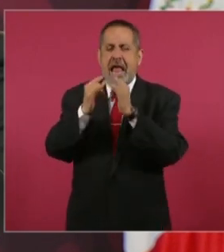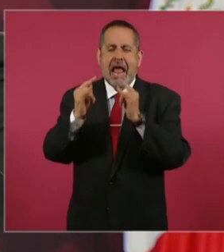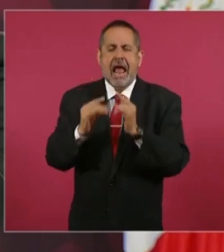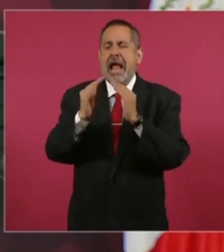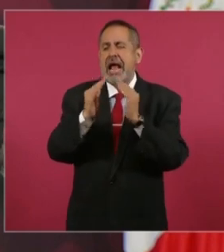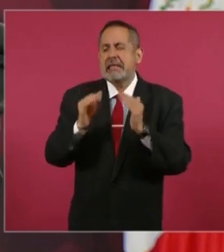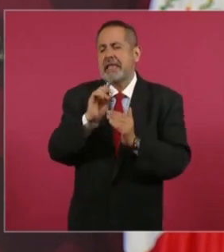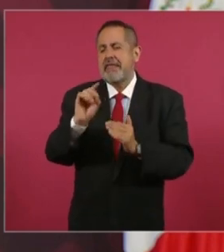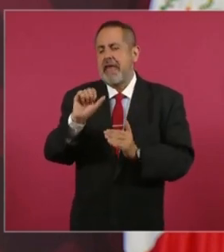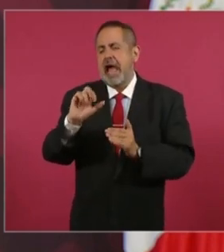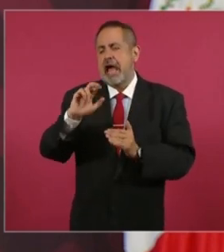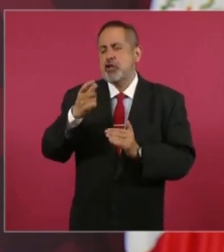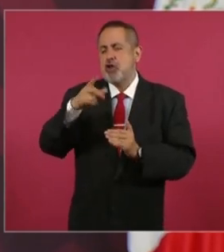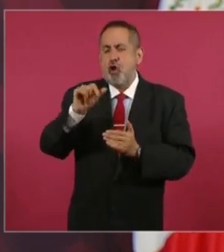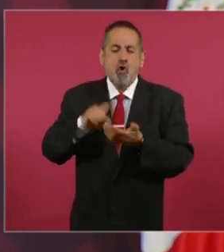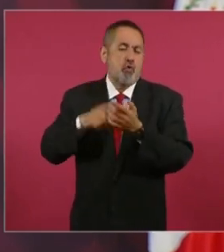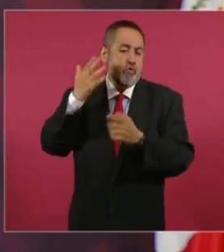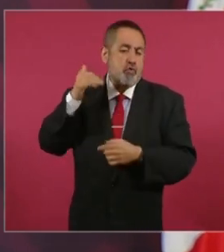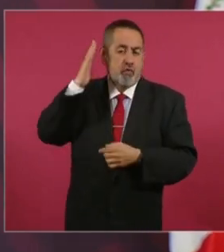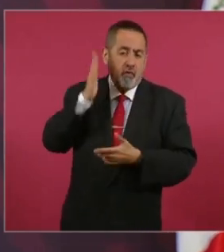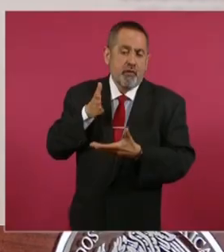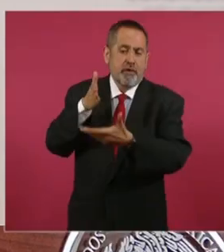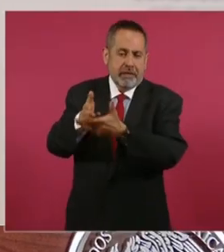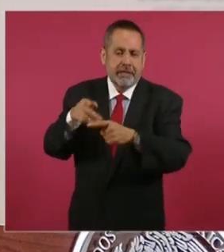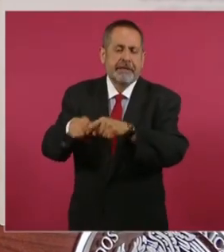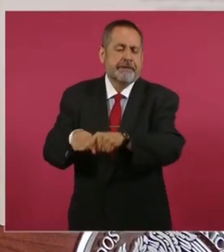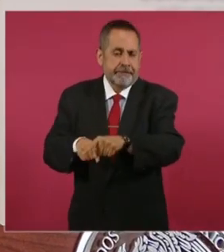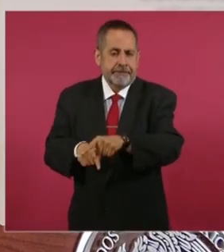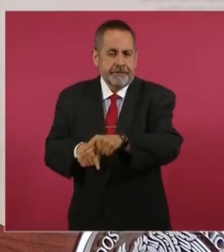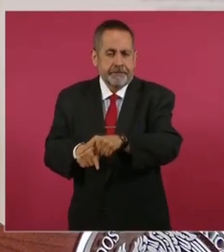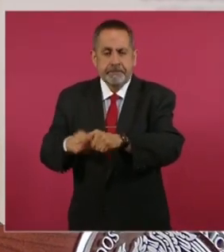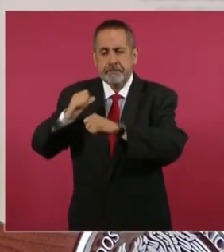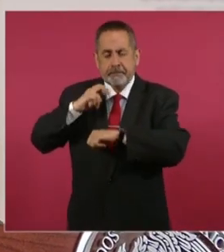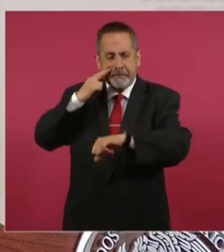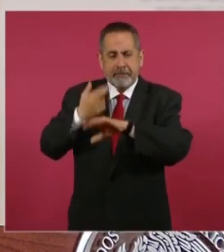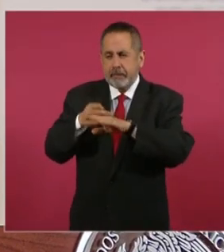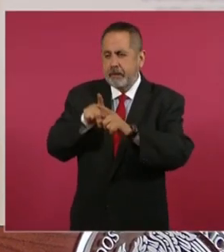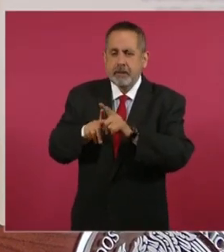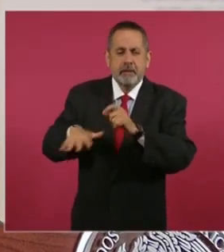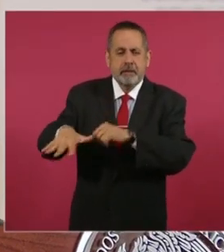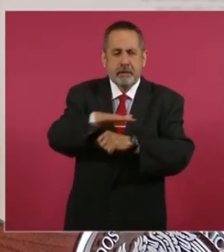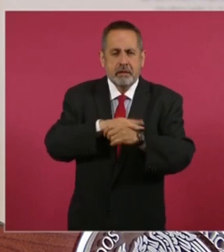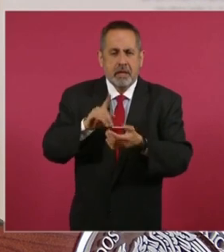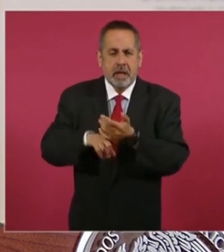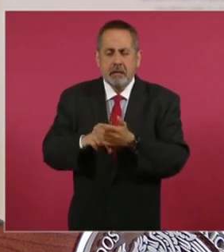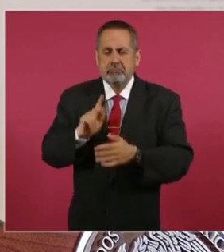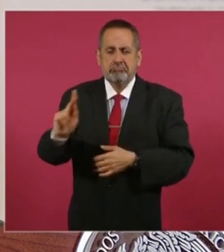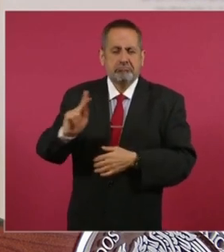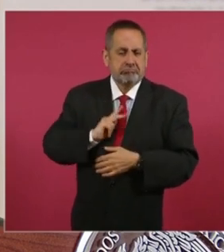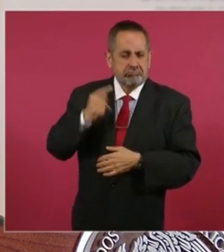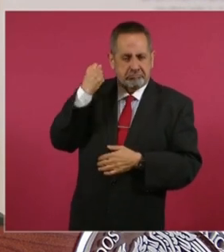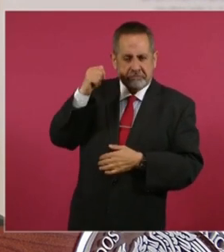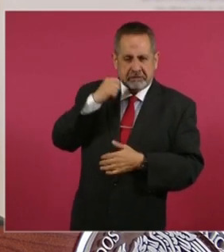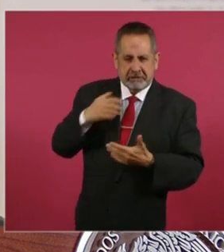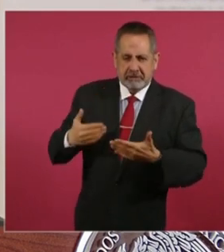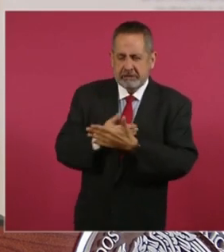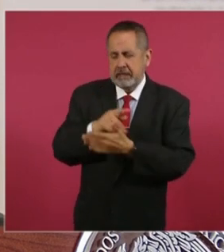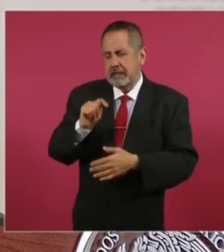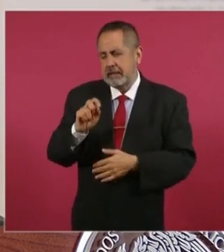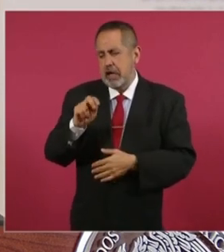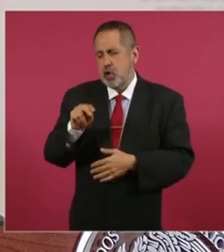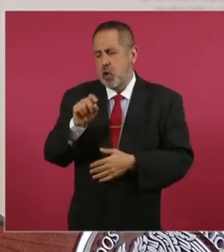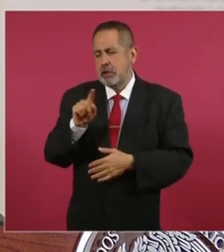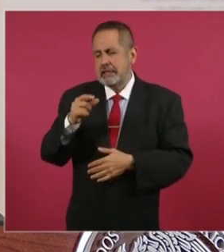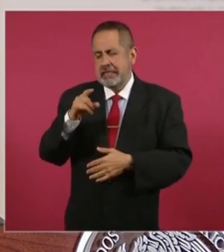arqueólogos cuando yo me fui allá el encargado de la zona era mi paisano de Tenosique